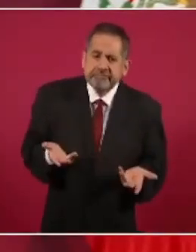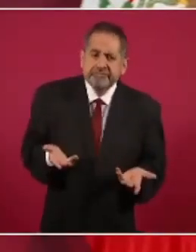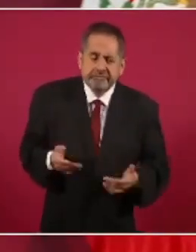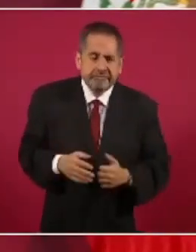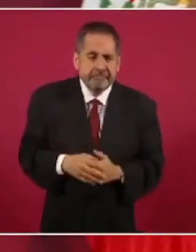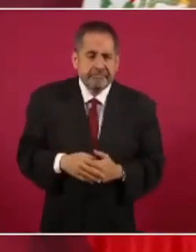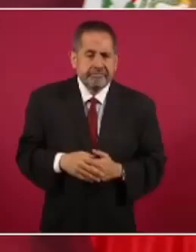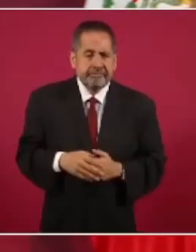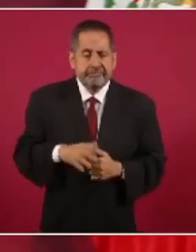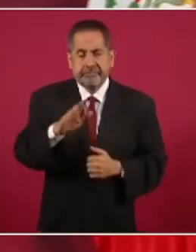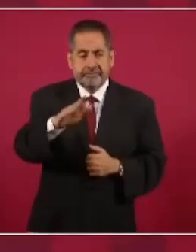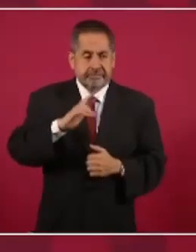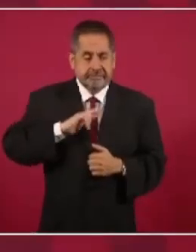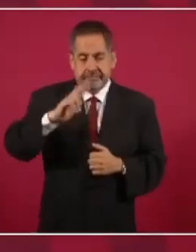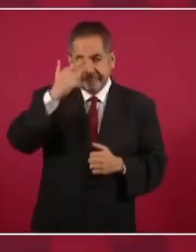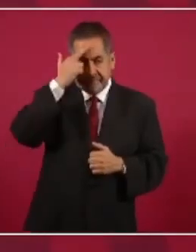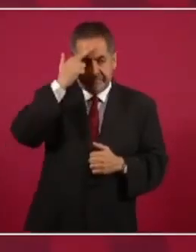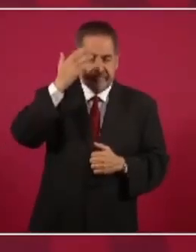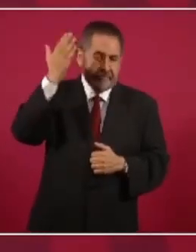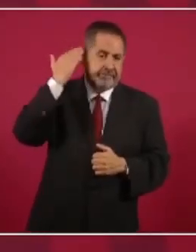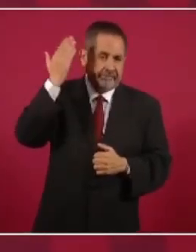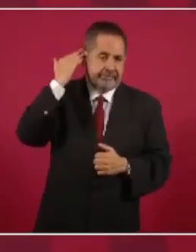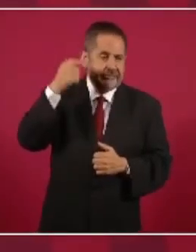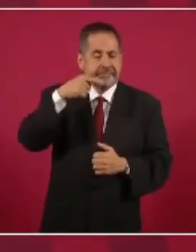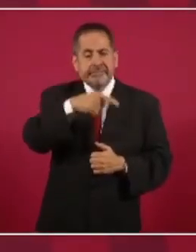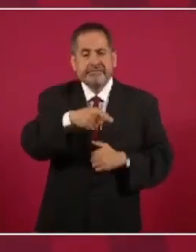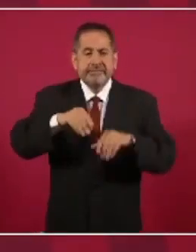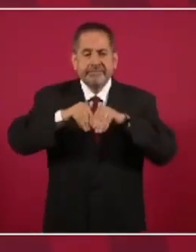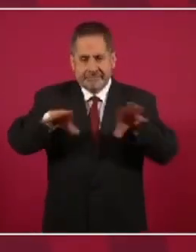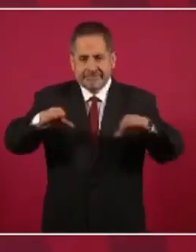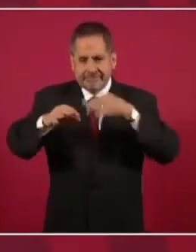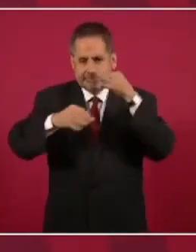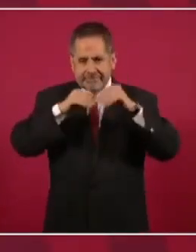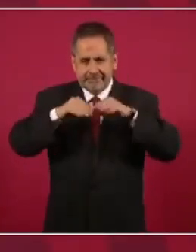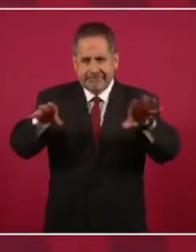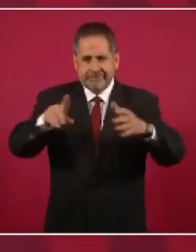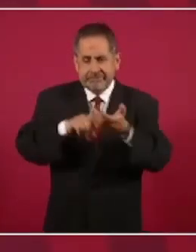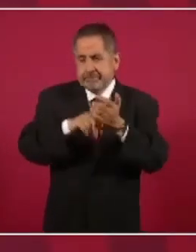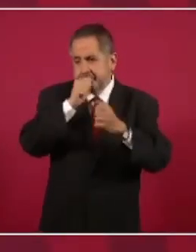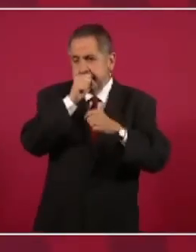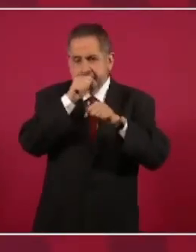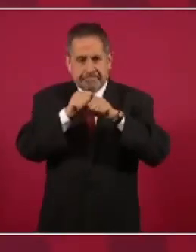Yo me acuerdo que cuando iban a dar a conocer esa información, esos cables,